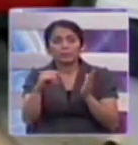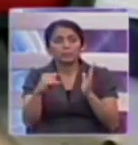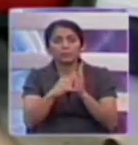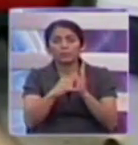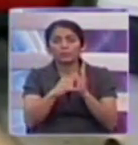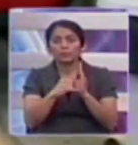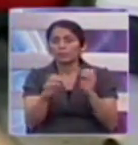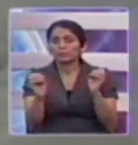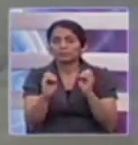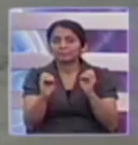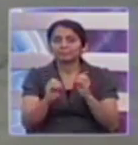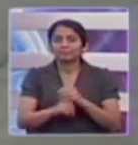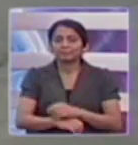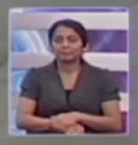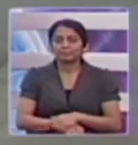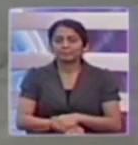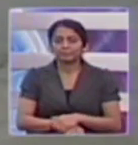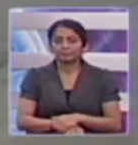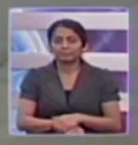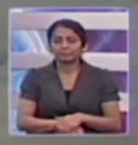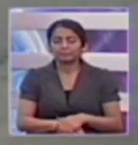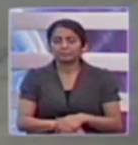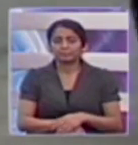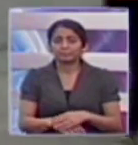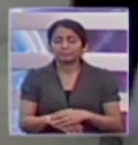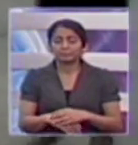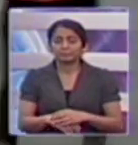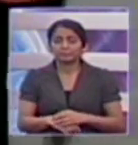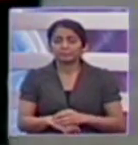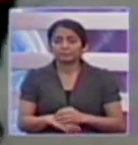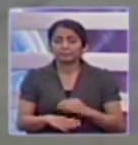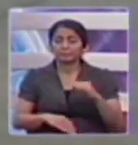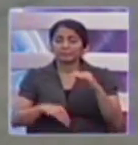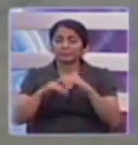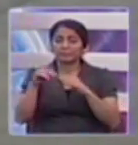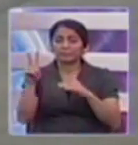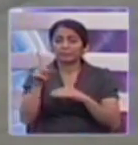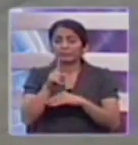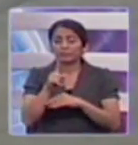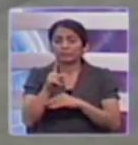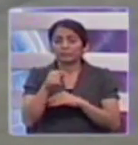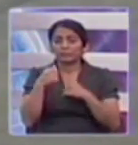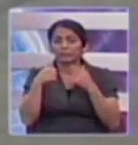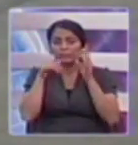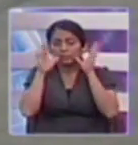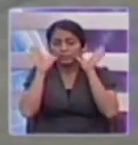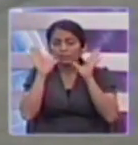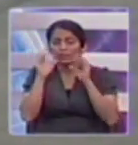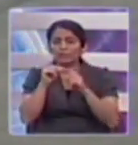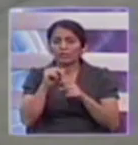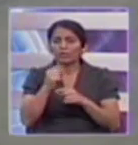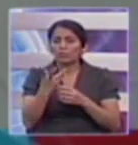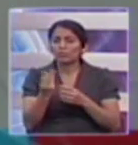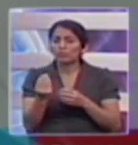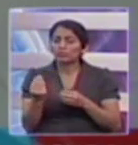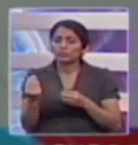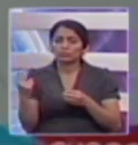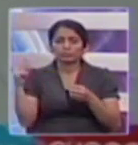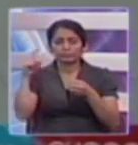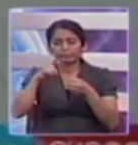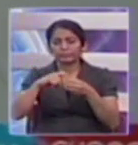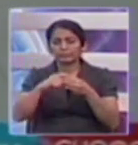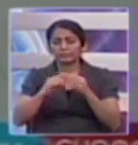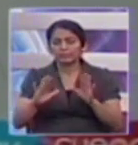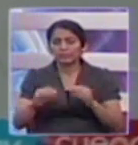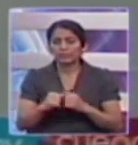Hasta el 21 de diciembre están matriculados en Cuenca 84.042 vehículos. Son 5.822 menos que el